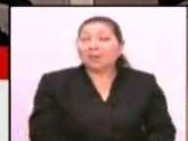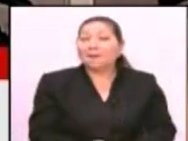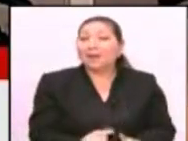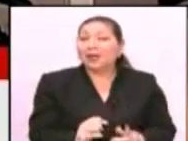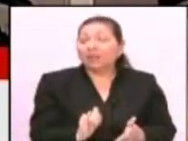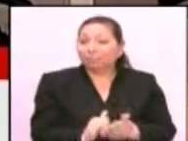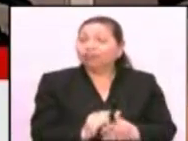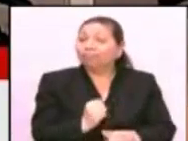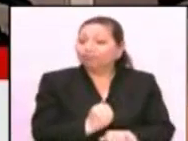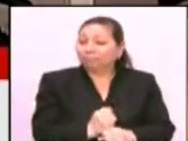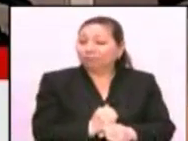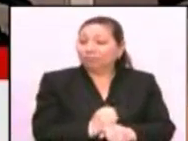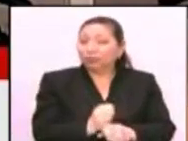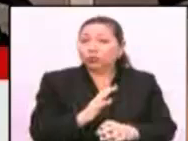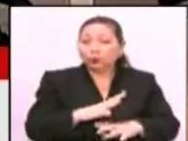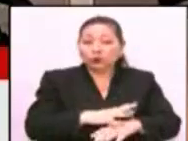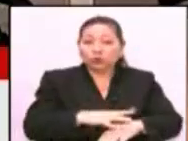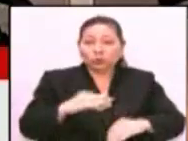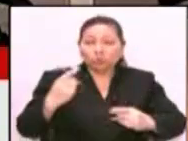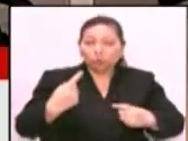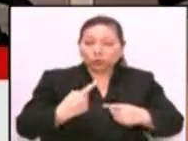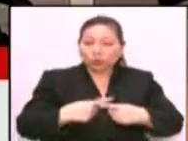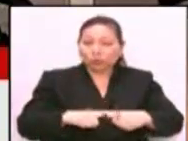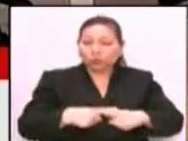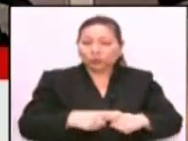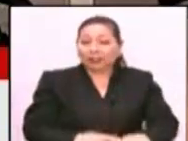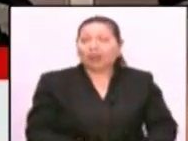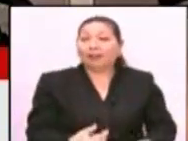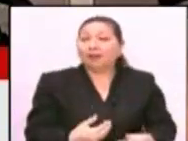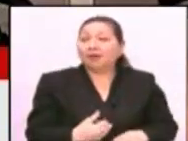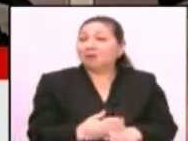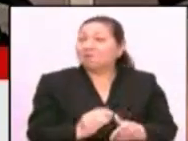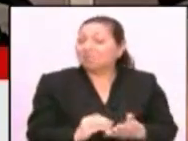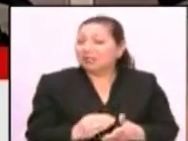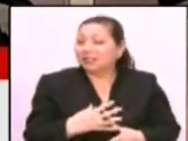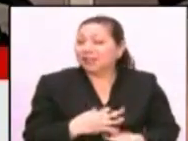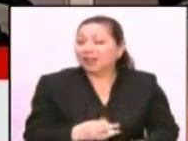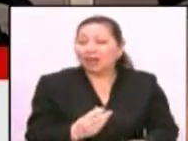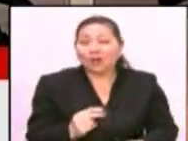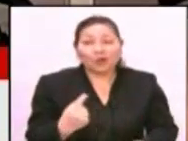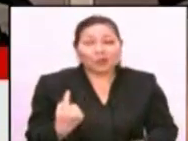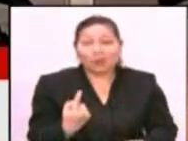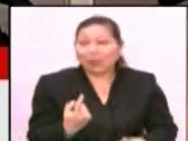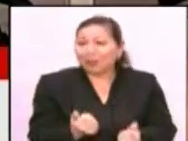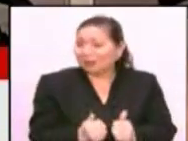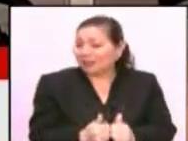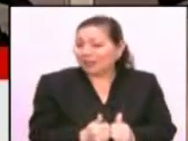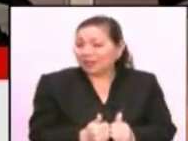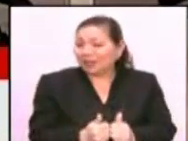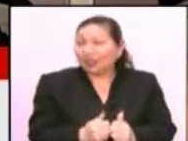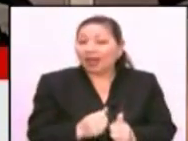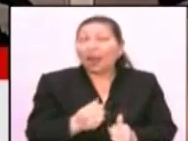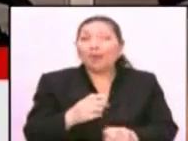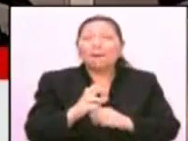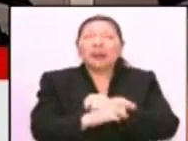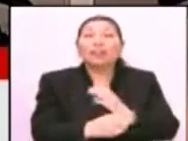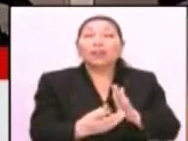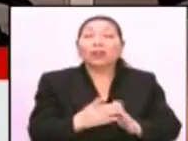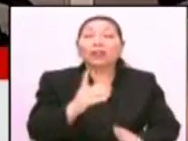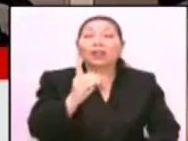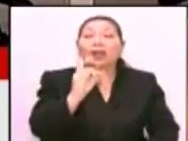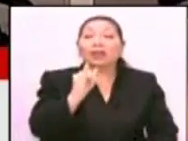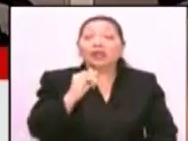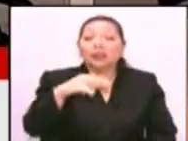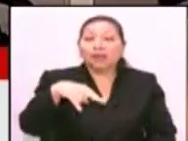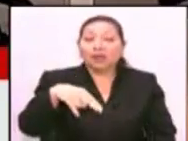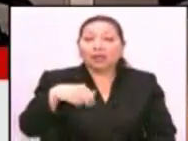son trabajados en baby alpaca, tejido. Tiene una metodología muy interesante porque no solamente va a Dinamarca, mientras que,